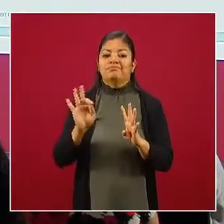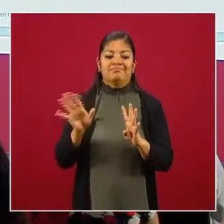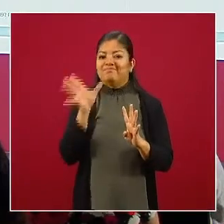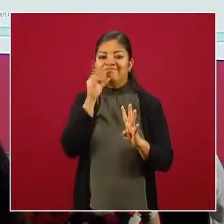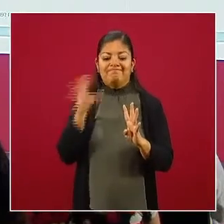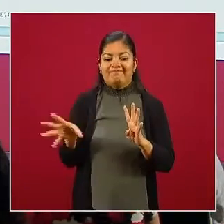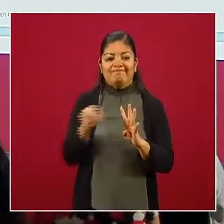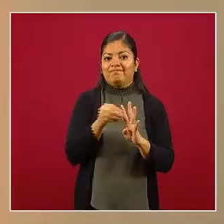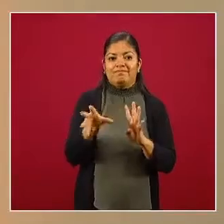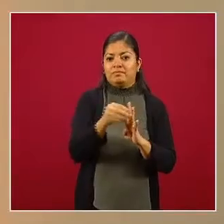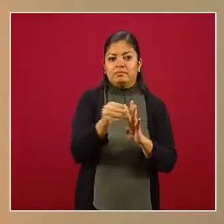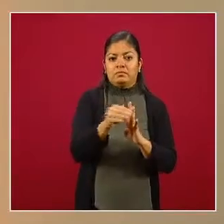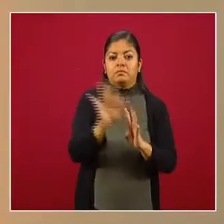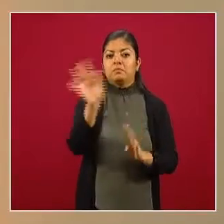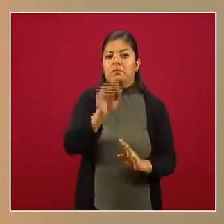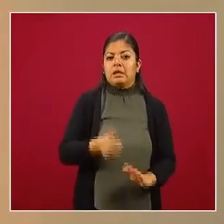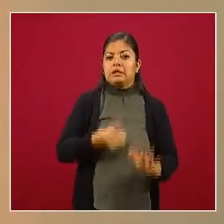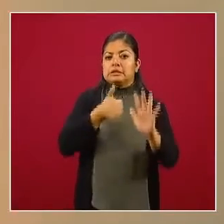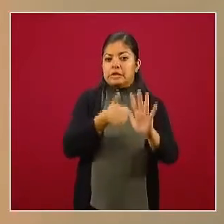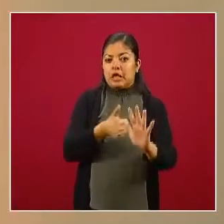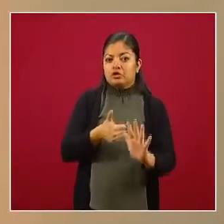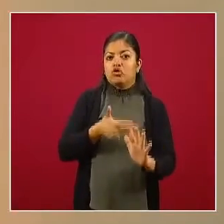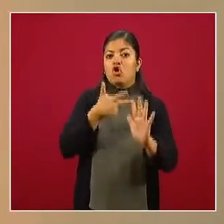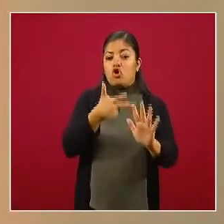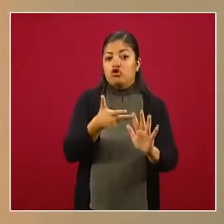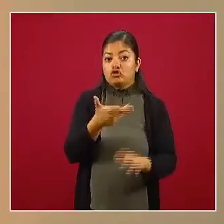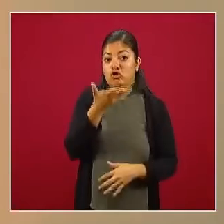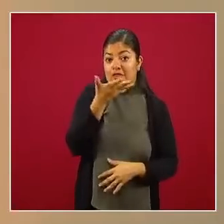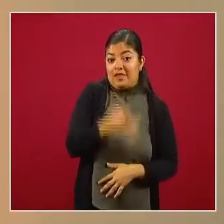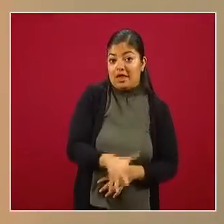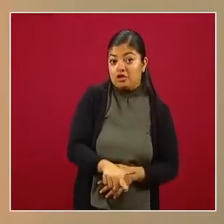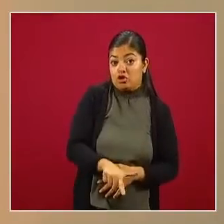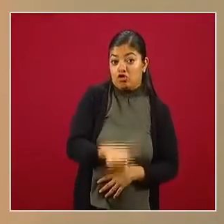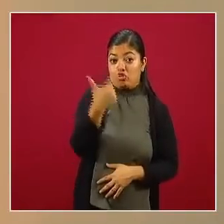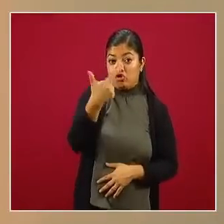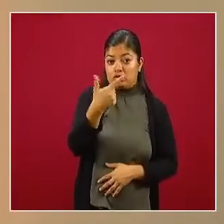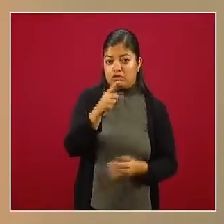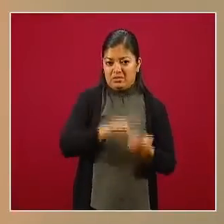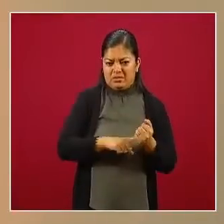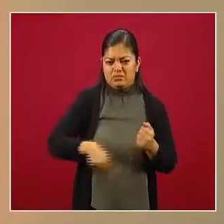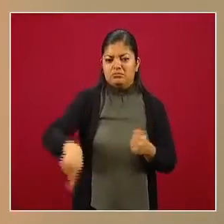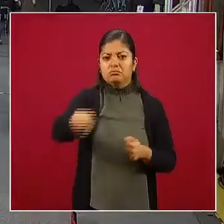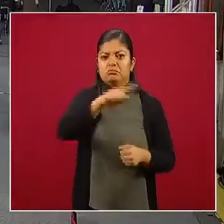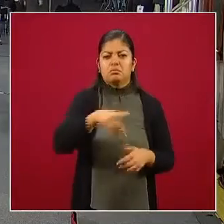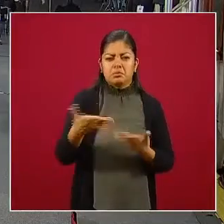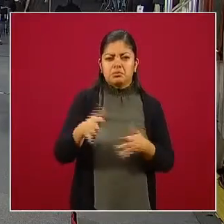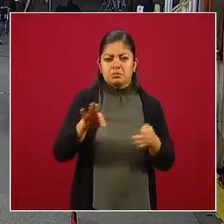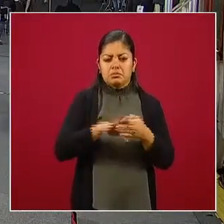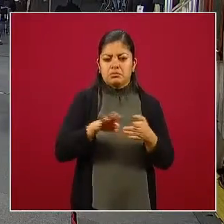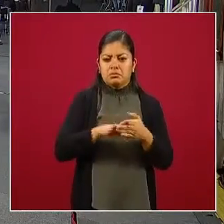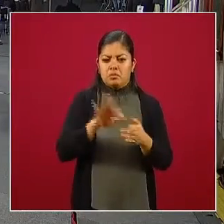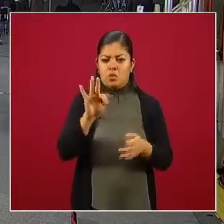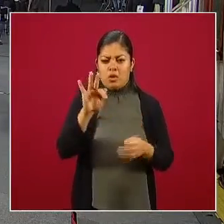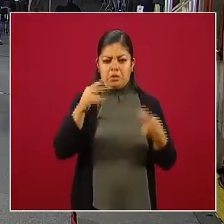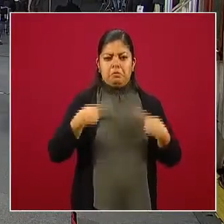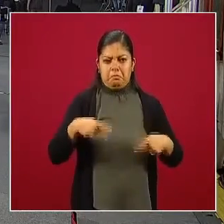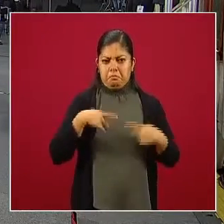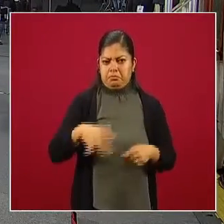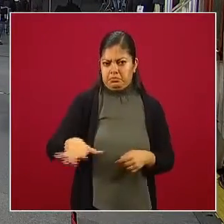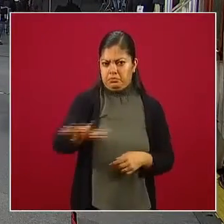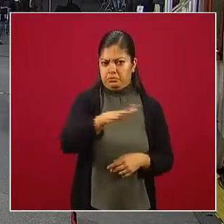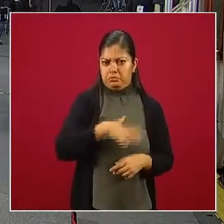contagie. Si somos 6, 8, 10, 12 de esta comunidad, donde estamos cerca de unos 40